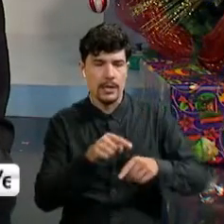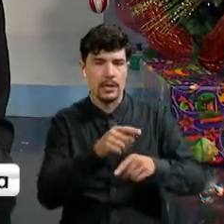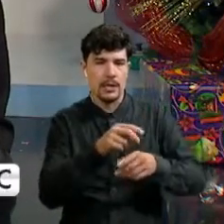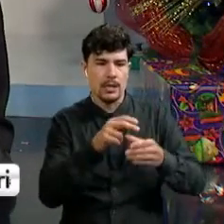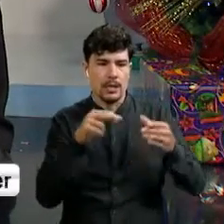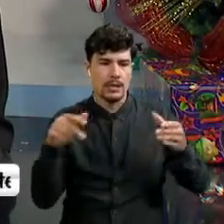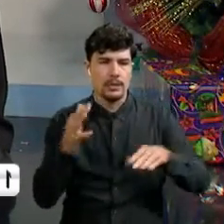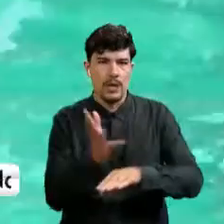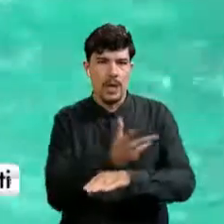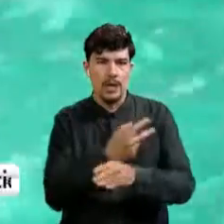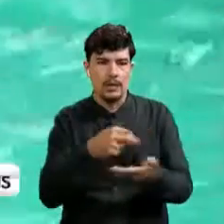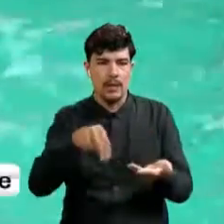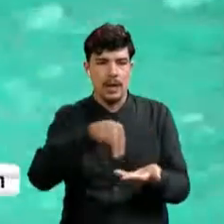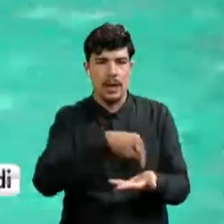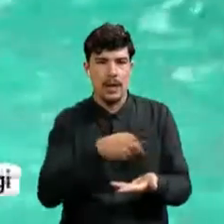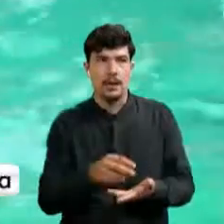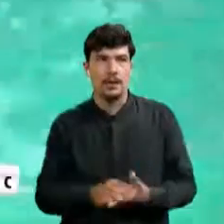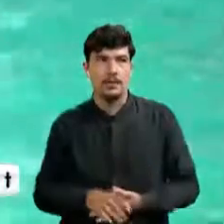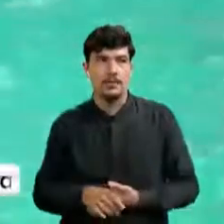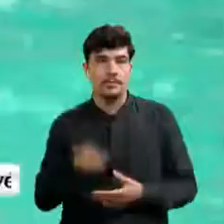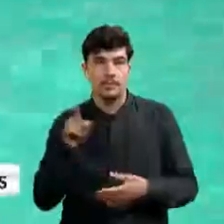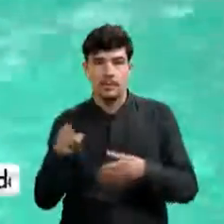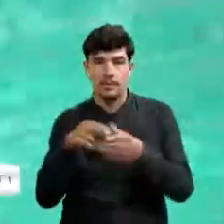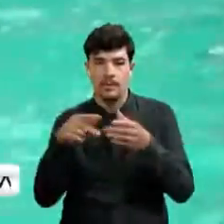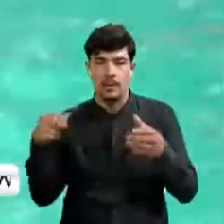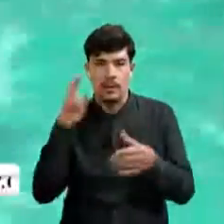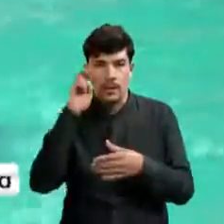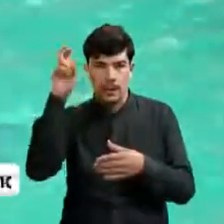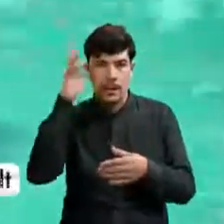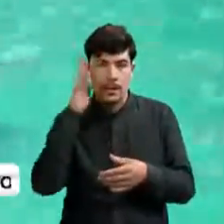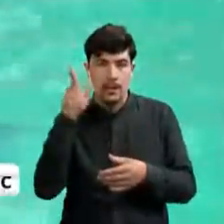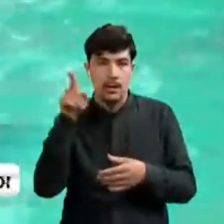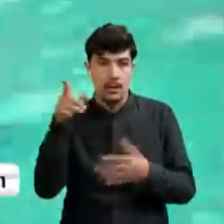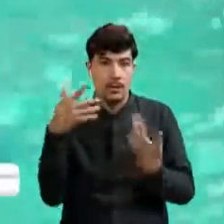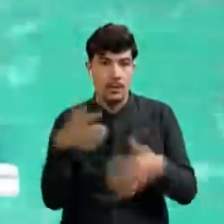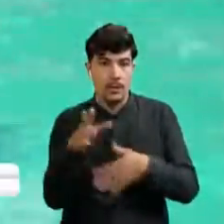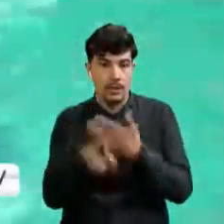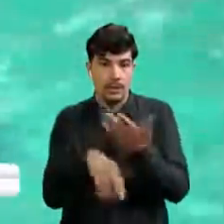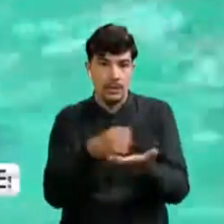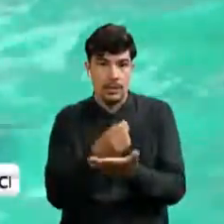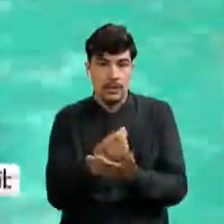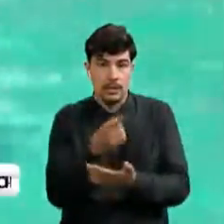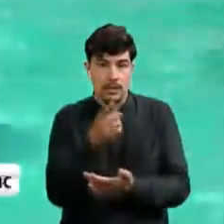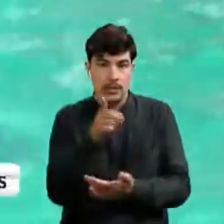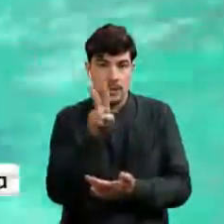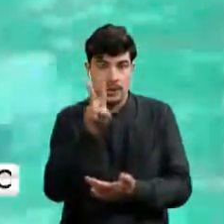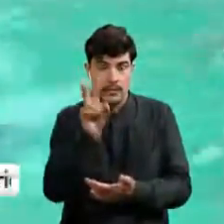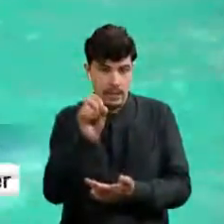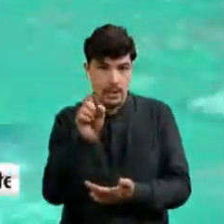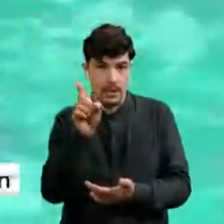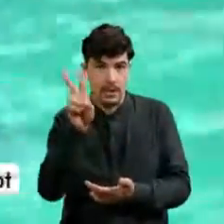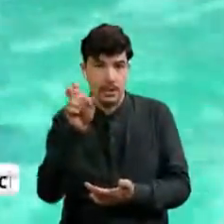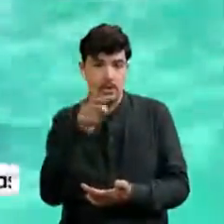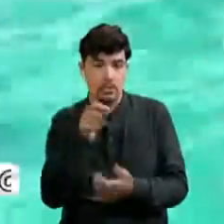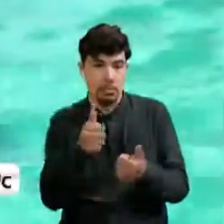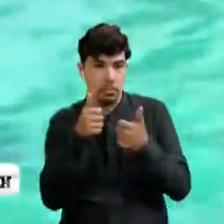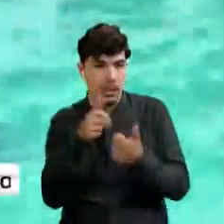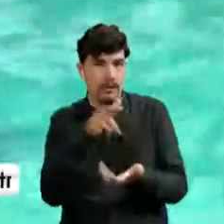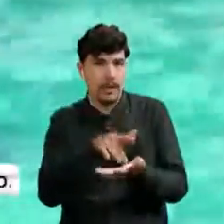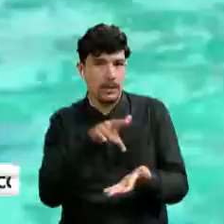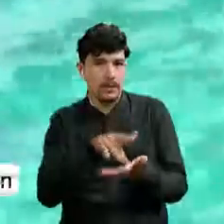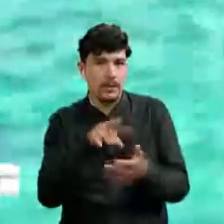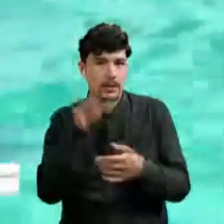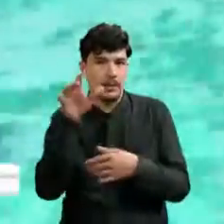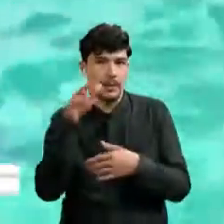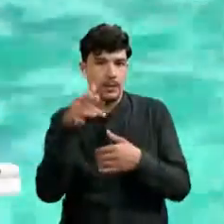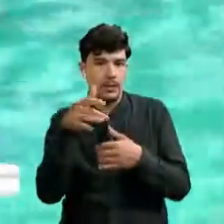artística la natación de norte de santander termina 2017 con un balance positivo teniendo en cuenta la participación en varios eventos nacionales